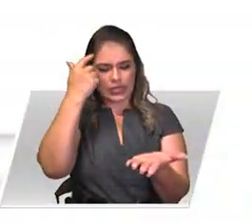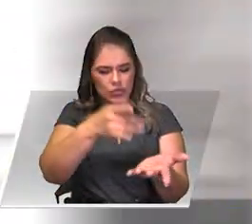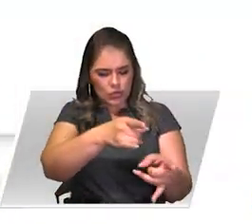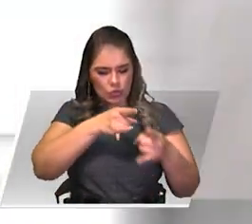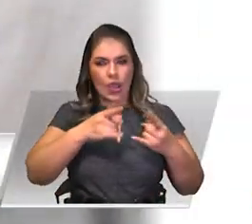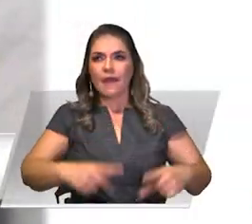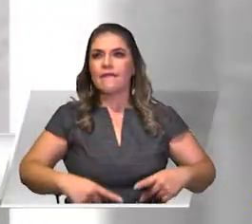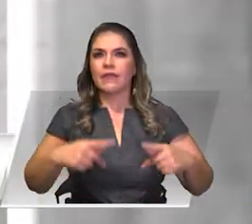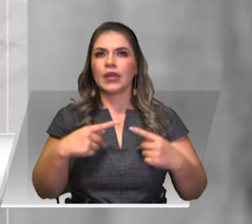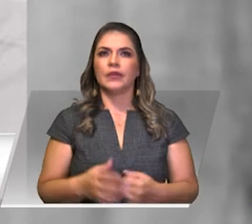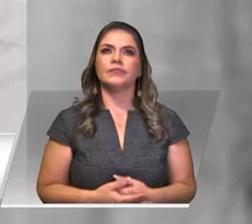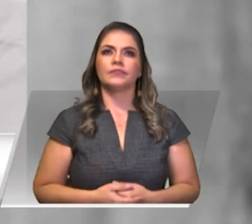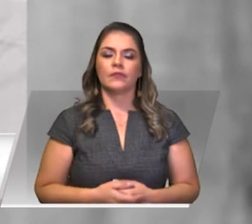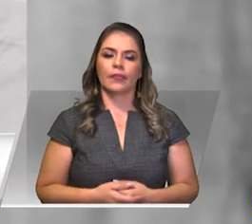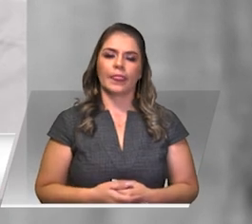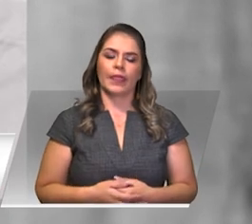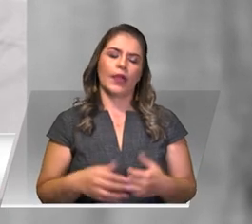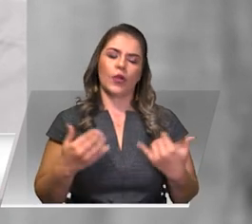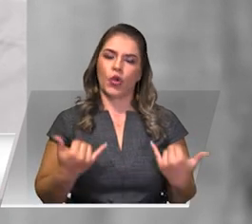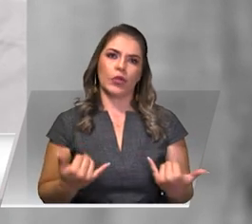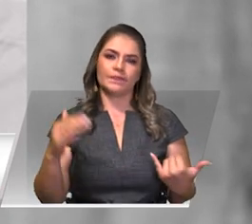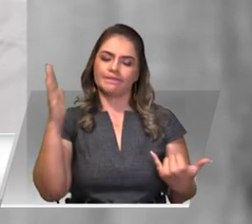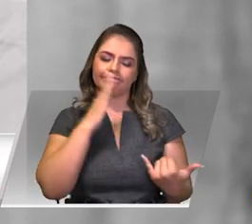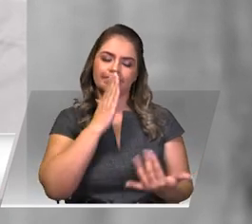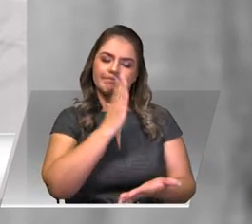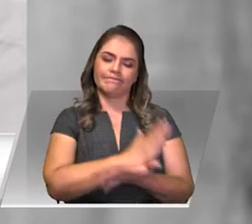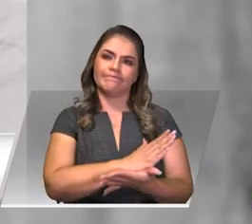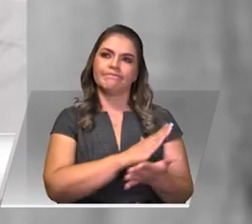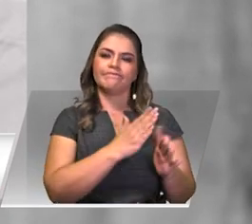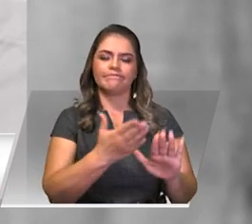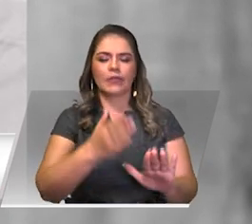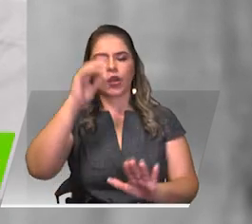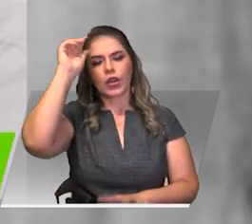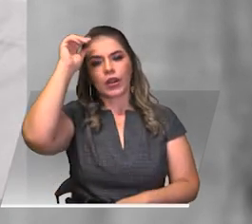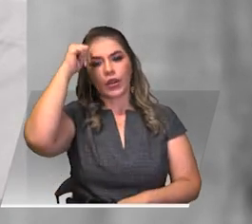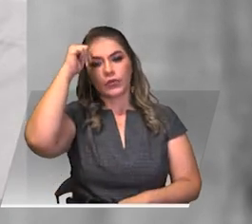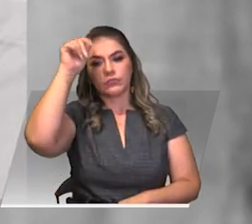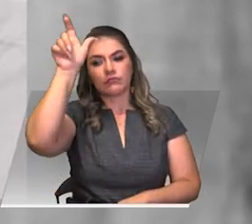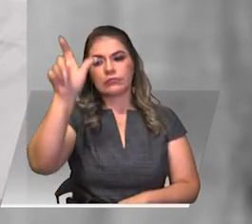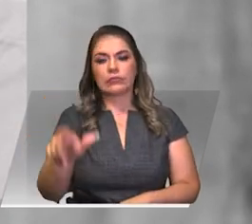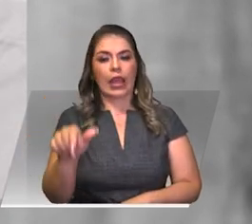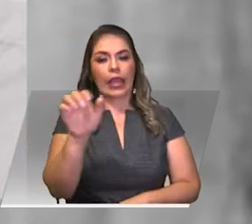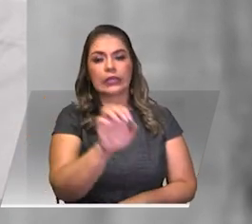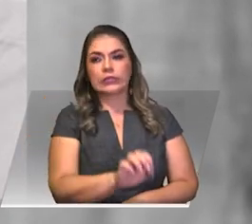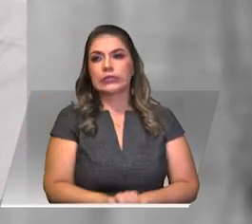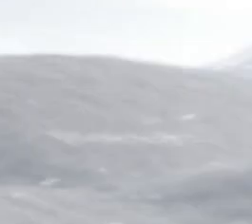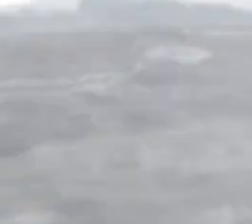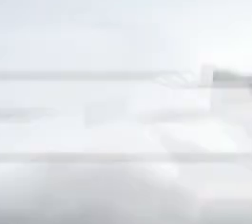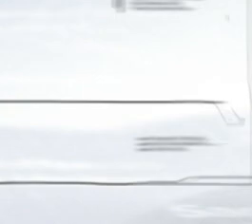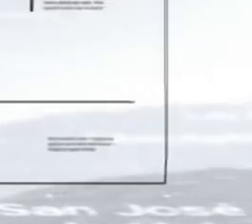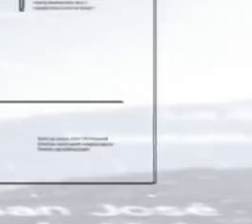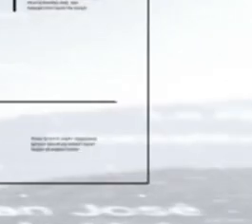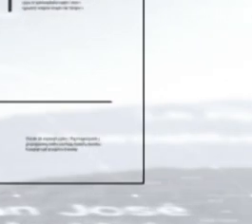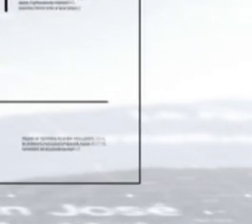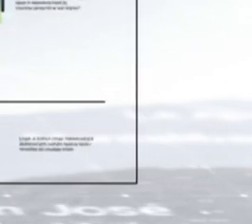que hoy no le acompaña, pero que vale recordarla con la norma de gran maestro del ajedrez colombiano.